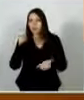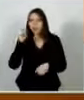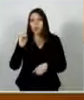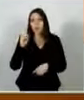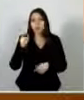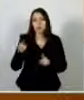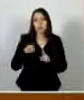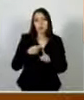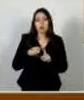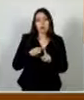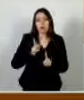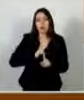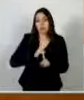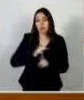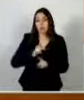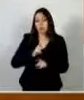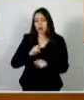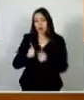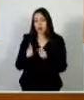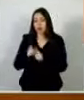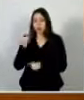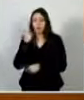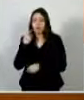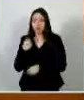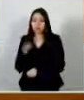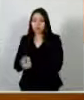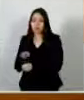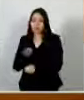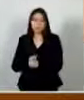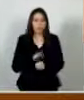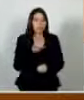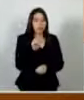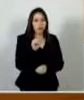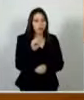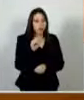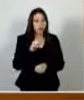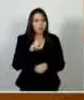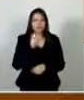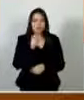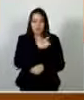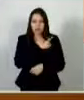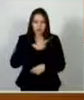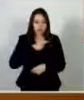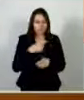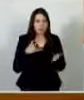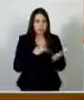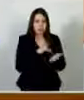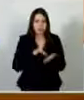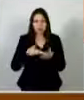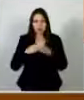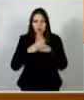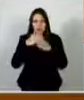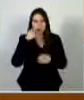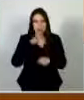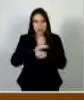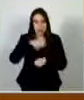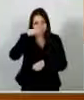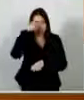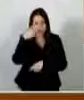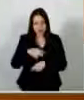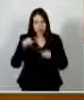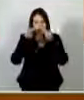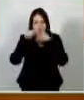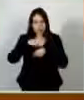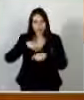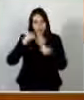primero el color del partido, sin medirle lo que va a pasar en la próxima elección. Hoy es por México. Por su atención, muchas